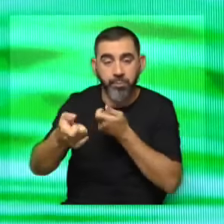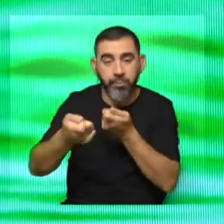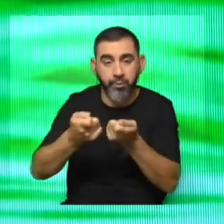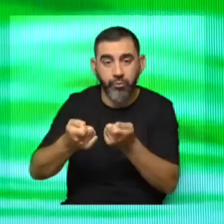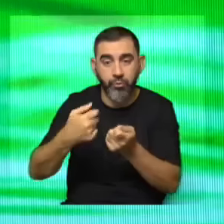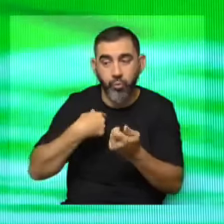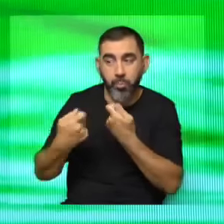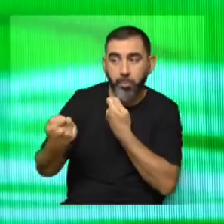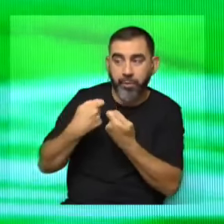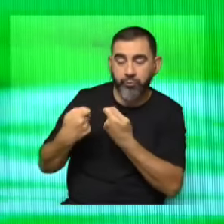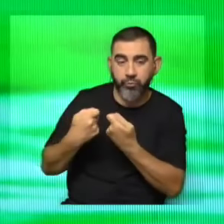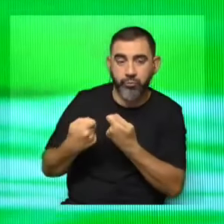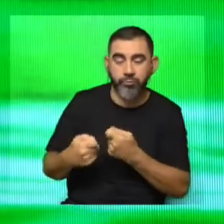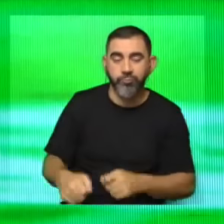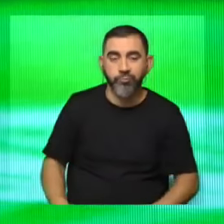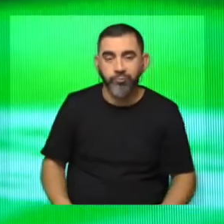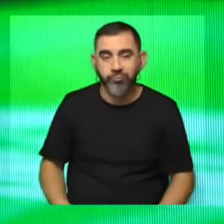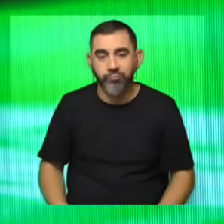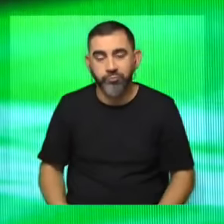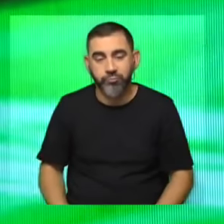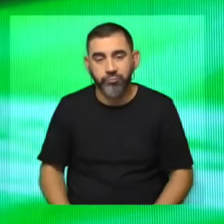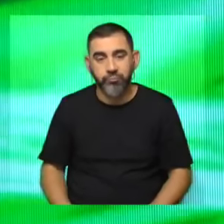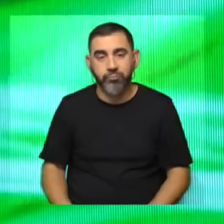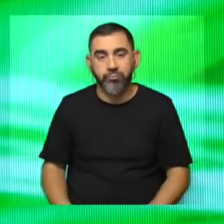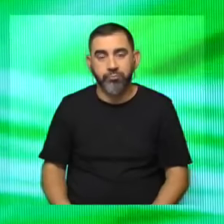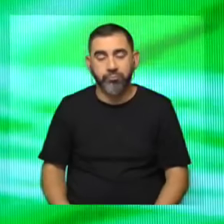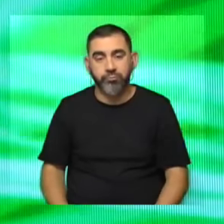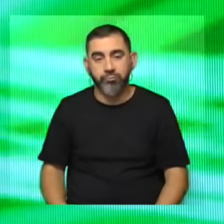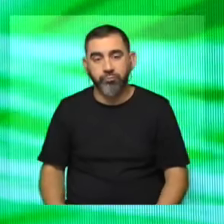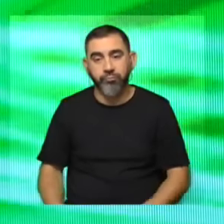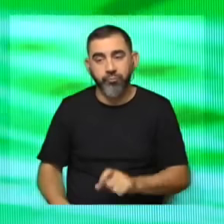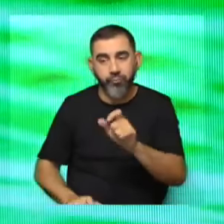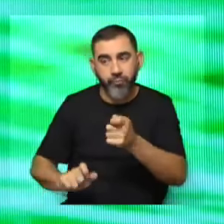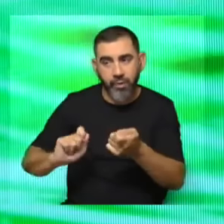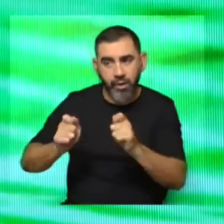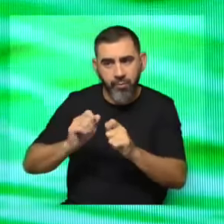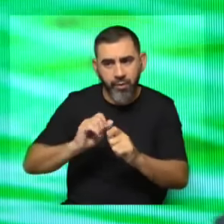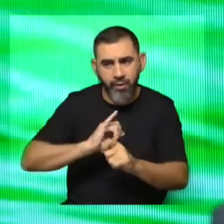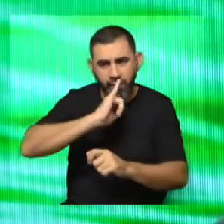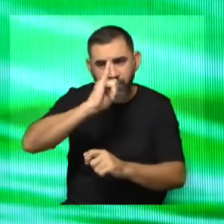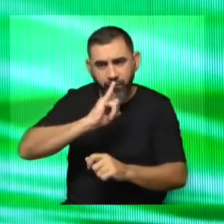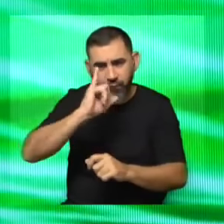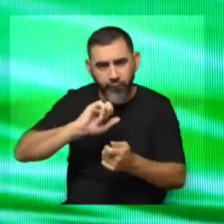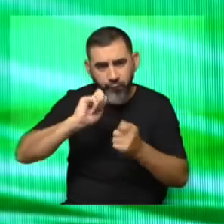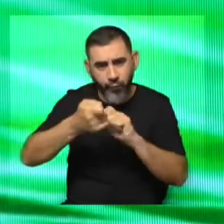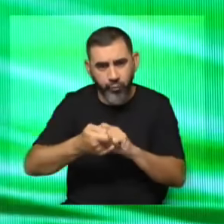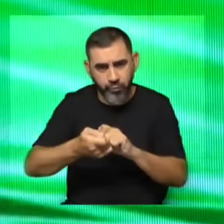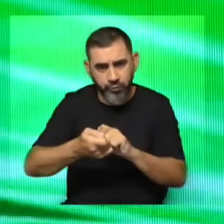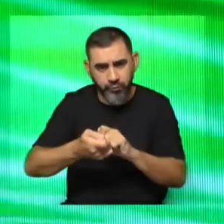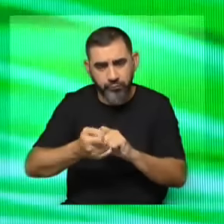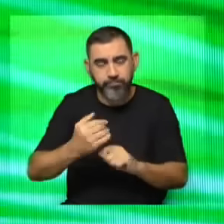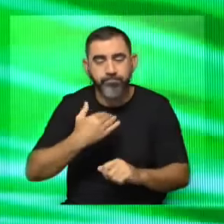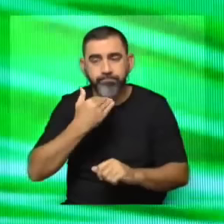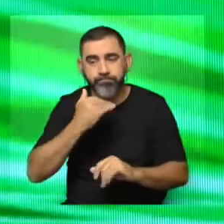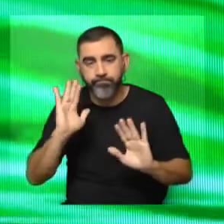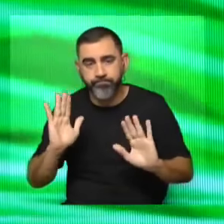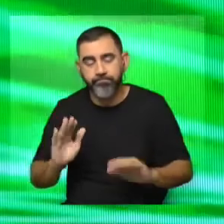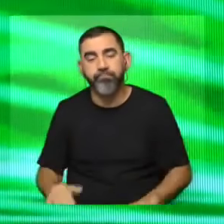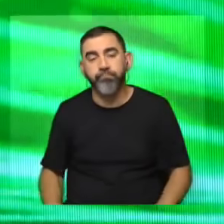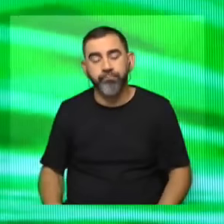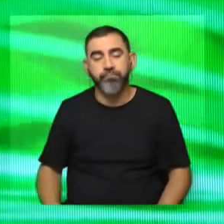presionados los presionados los presionados eh teóricamente cambiaron su su informe eso son todo cosas que no sabemos o sea